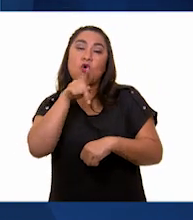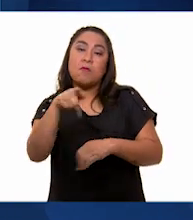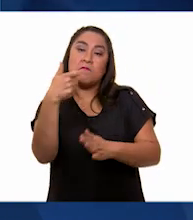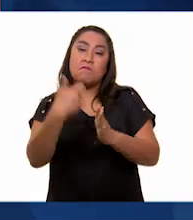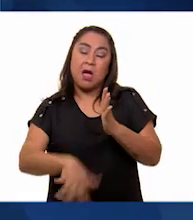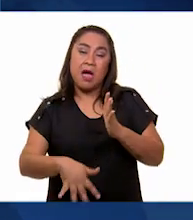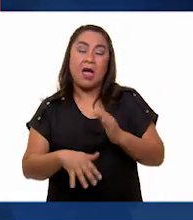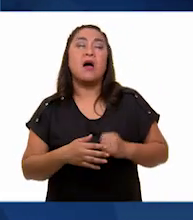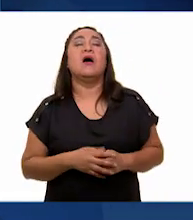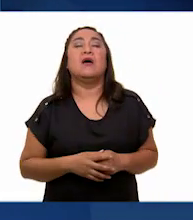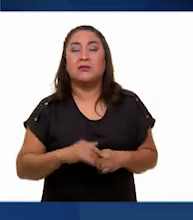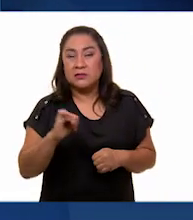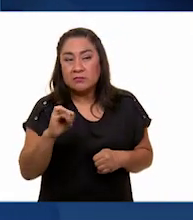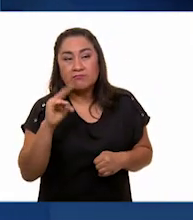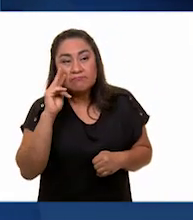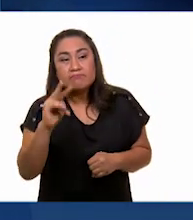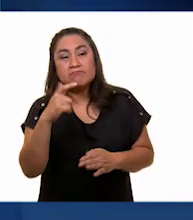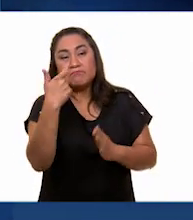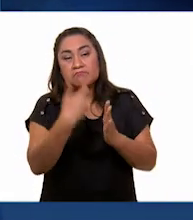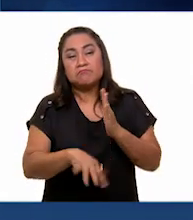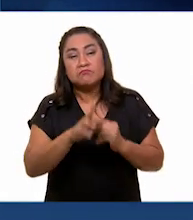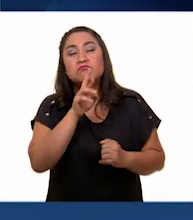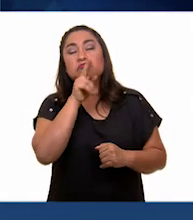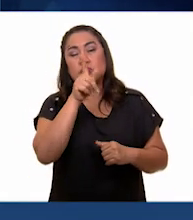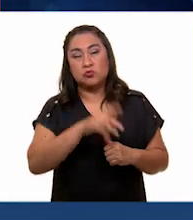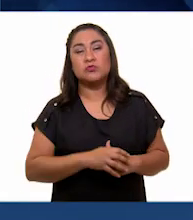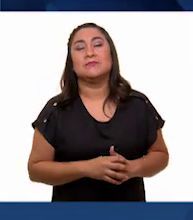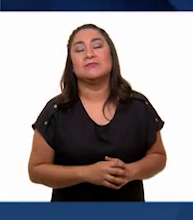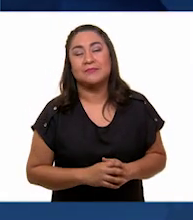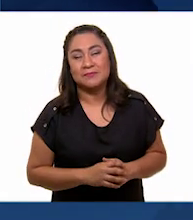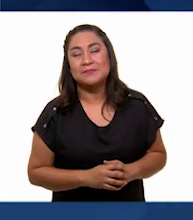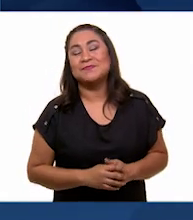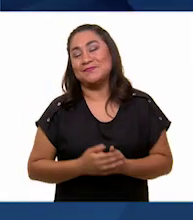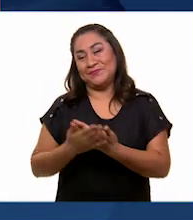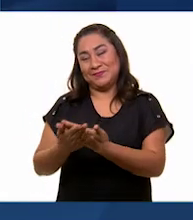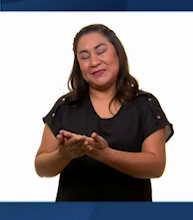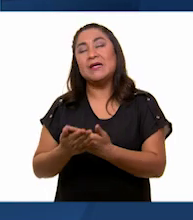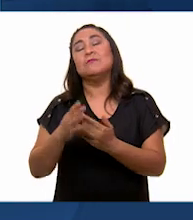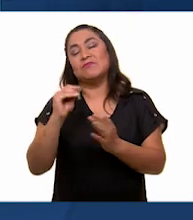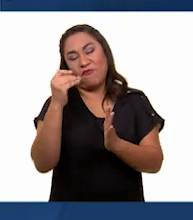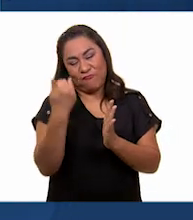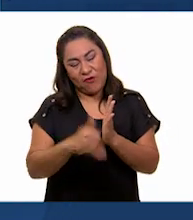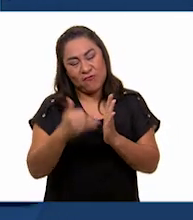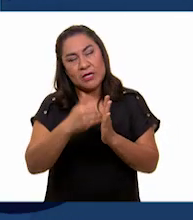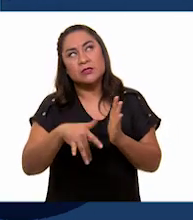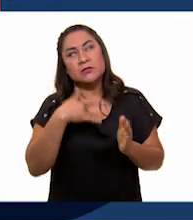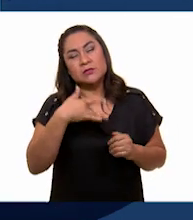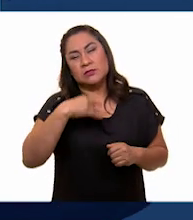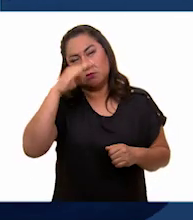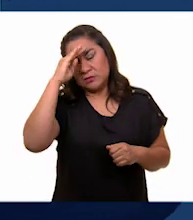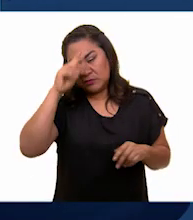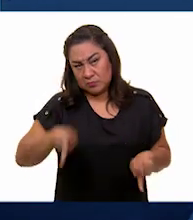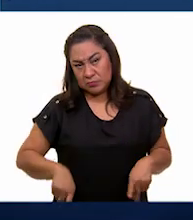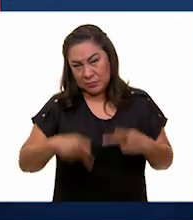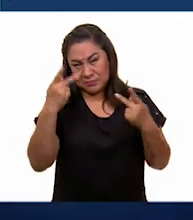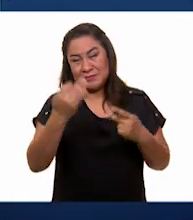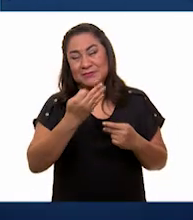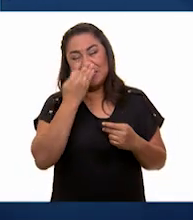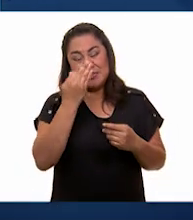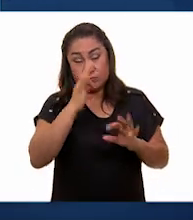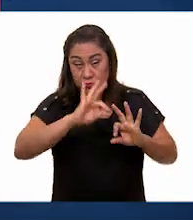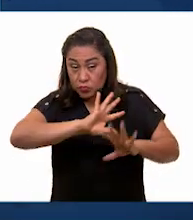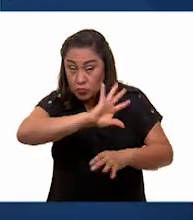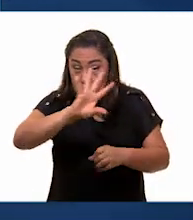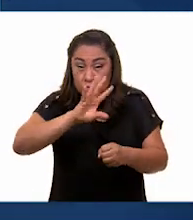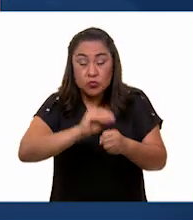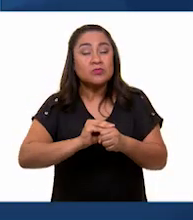Sí, es el mejor precio de los 3 invernaderos. Carola, nos falta considerar que nos vendan el número de cactus que necesitamos para